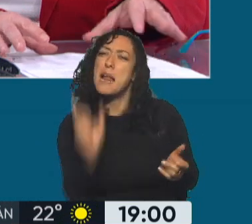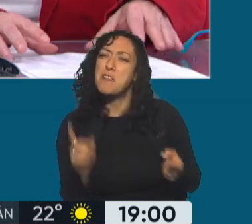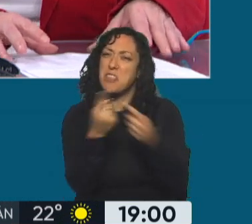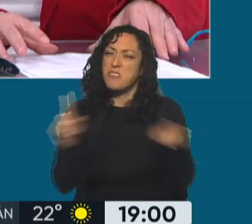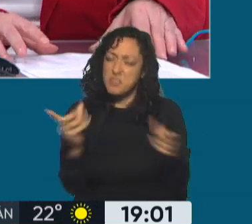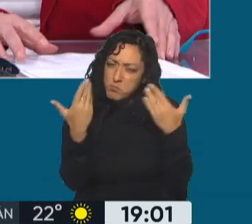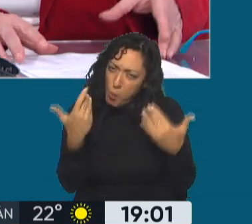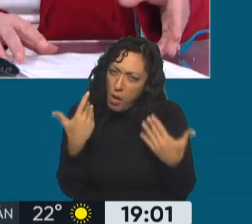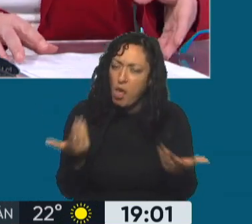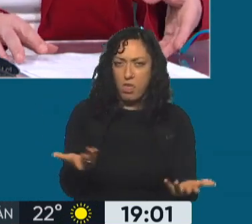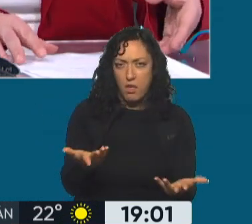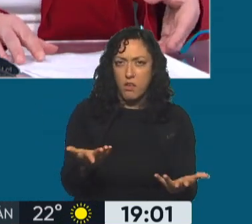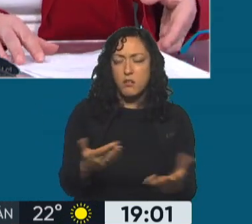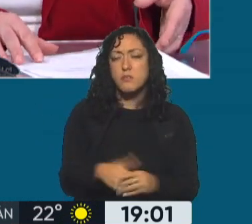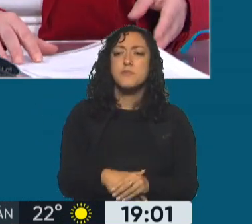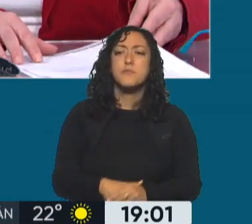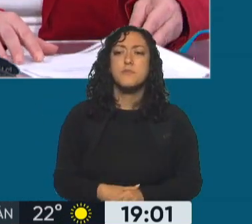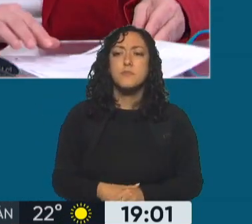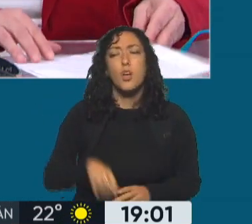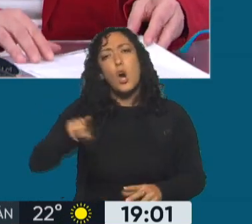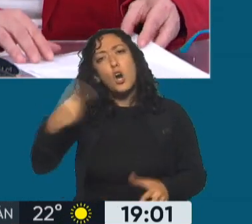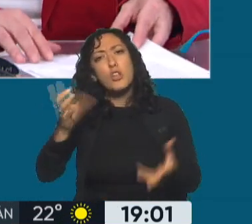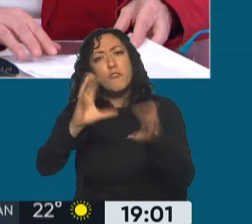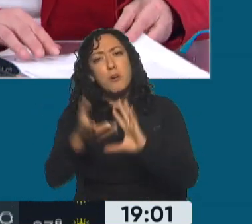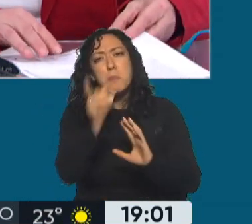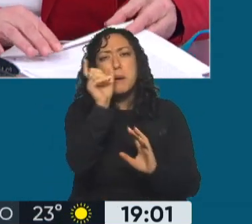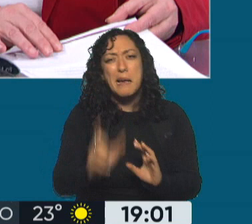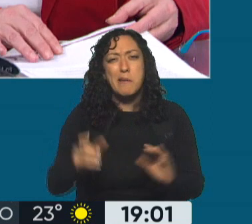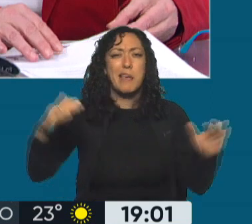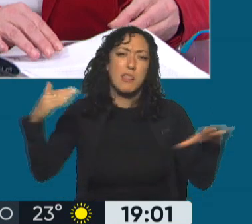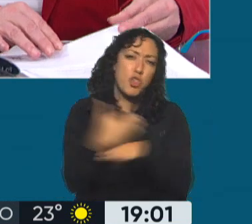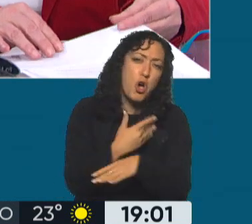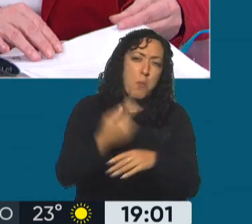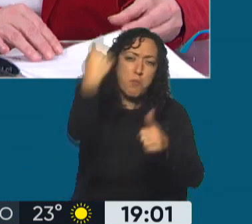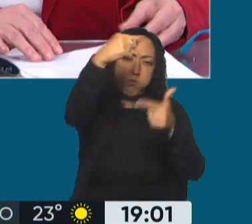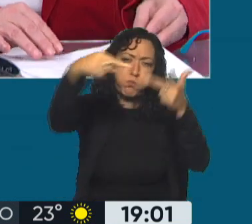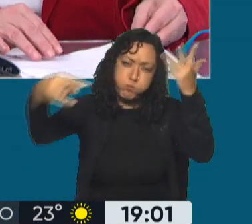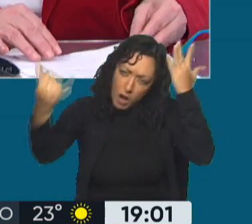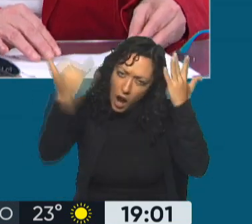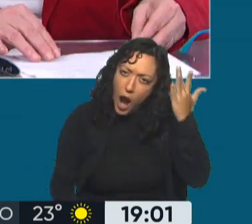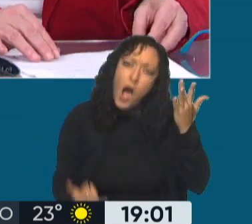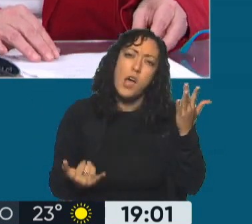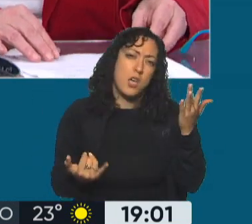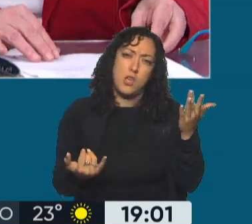pueden utilizarse, hay muchos otros términos, nuestra lengua es muy rica y se puede